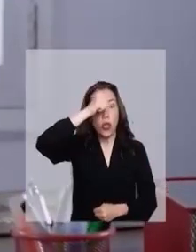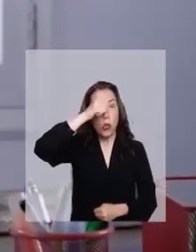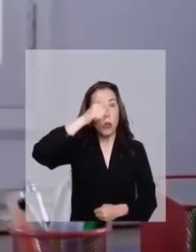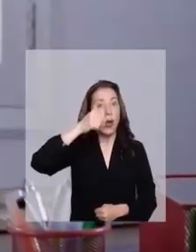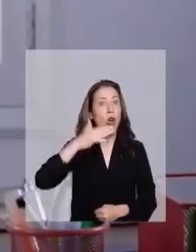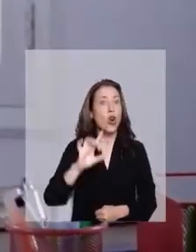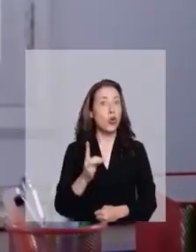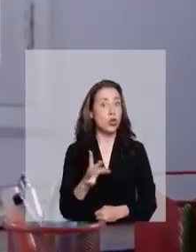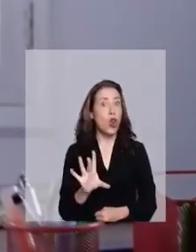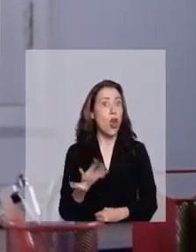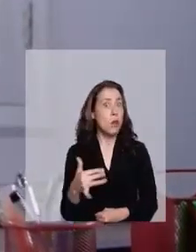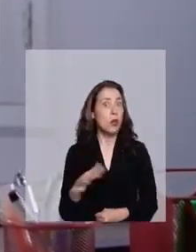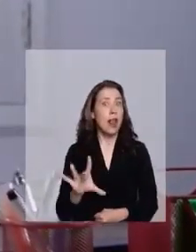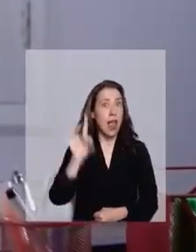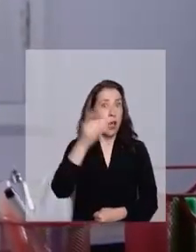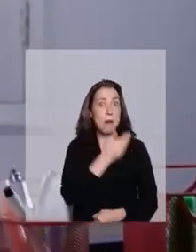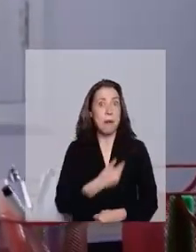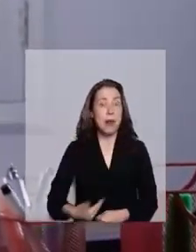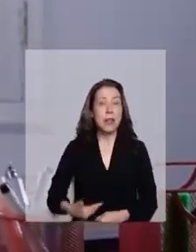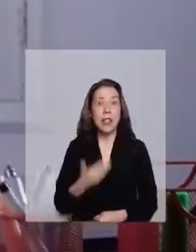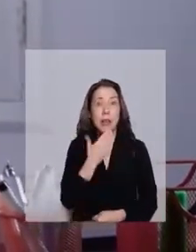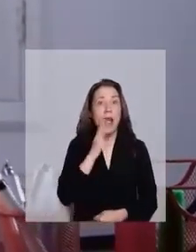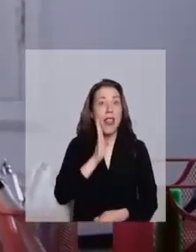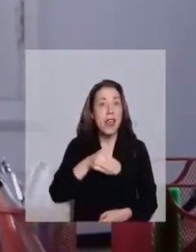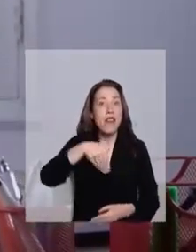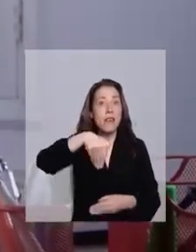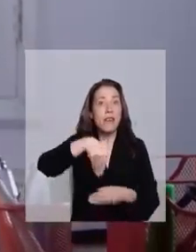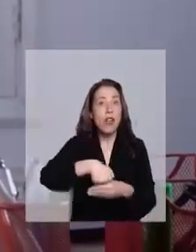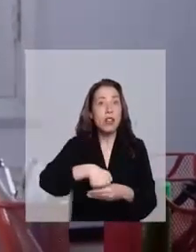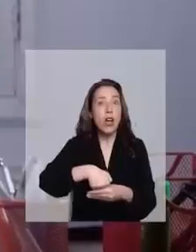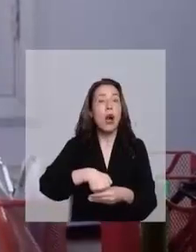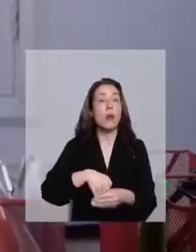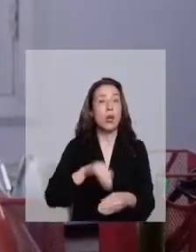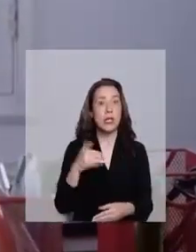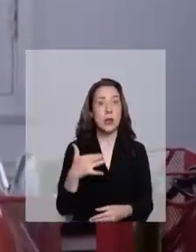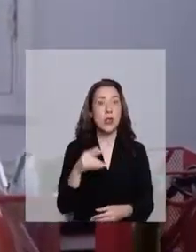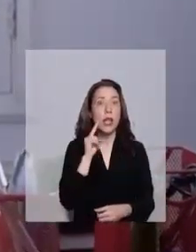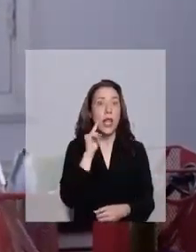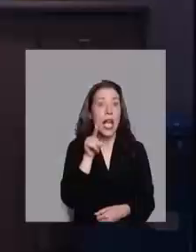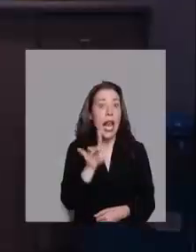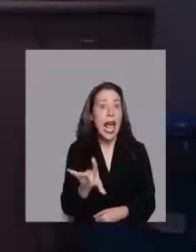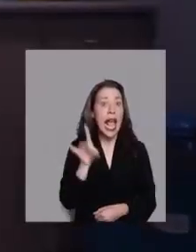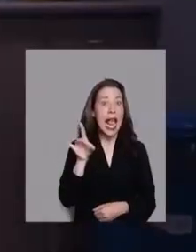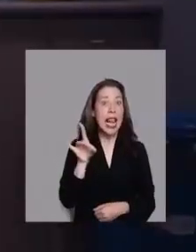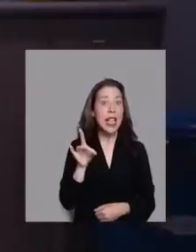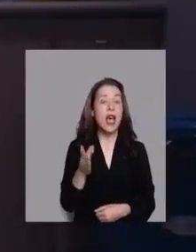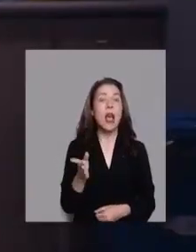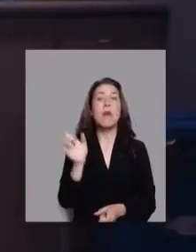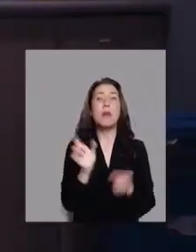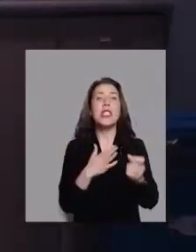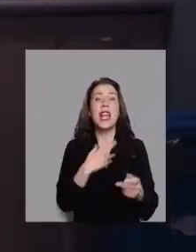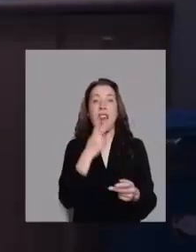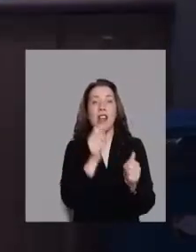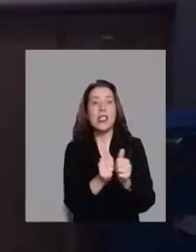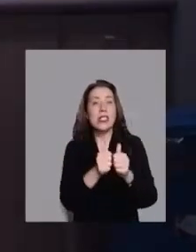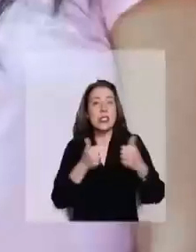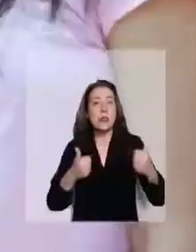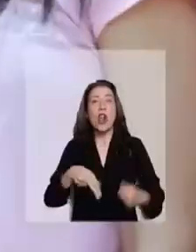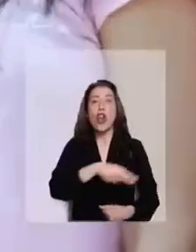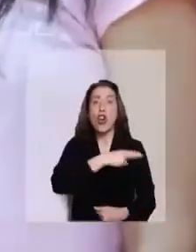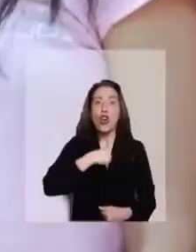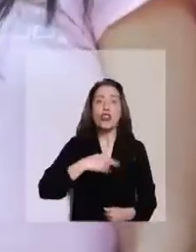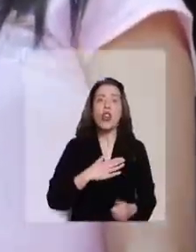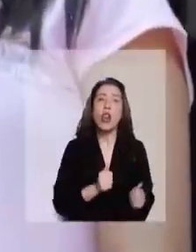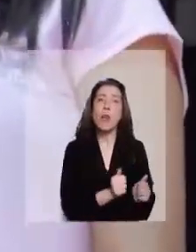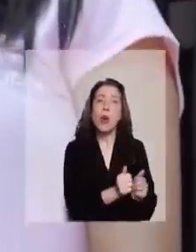es mucho más que elegir un presidente. Hay que votar porque no da lo mismo a quien elegimos. Porque nos quieren ver desunidos y